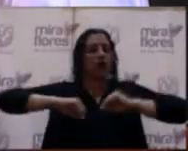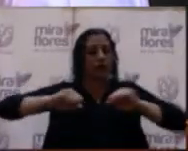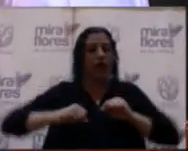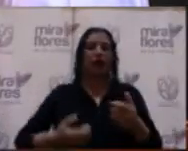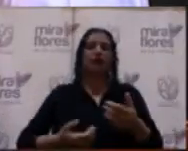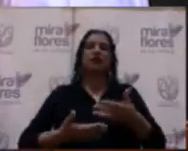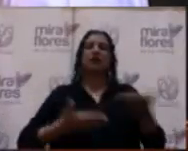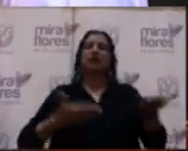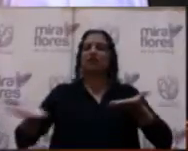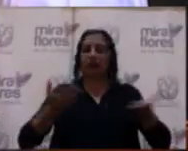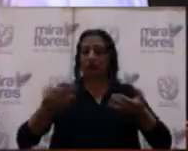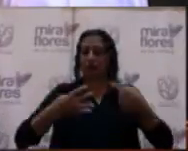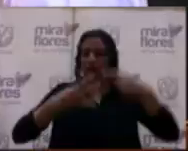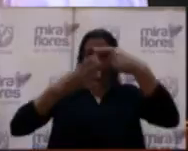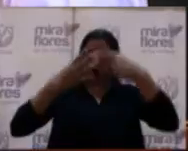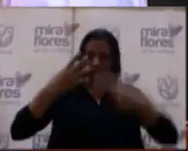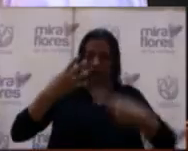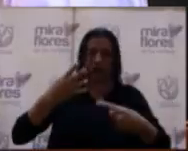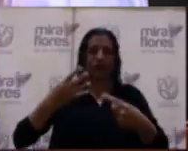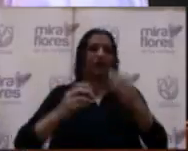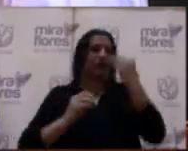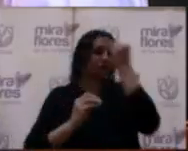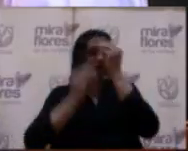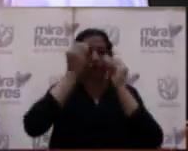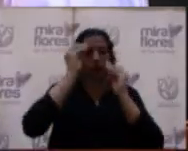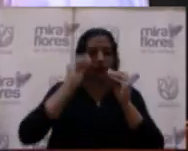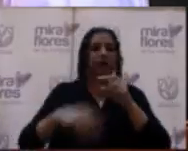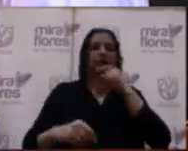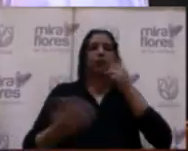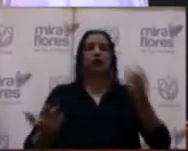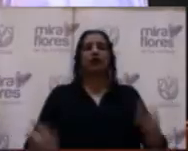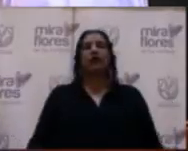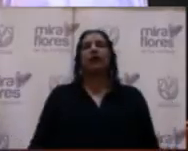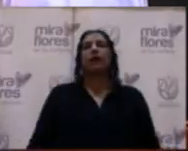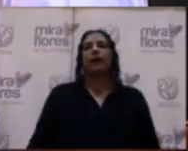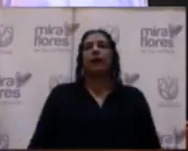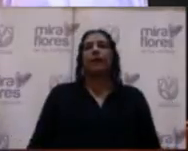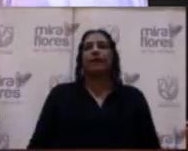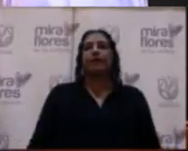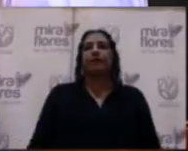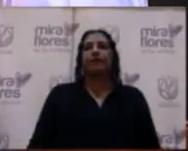atención de belleza de damas, y